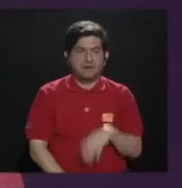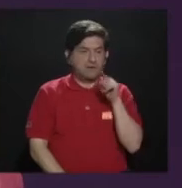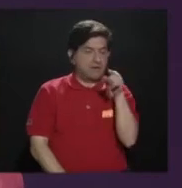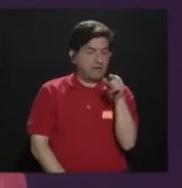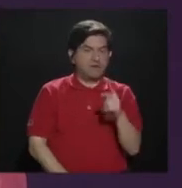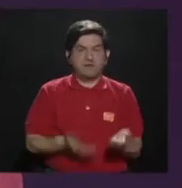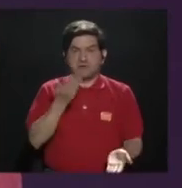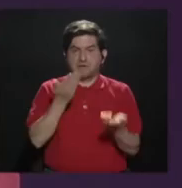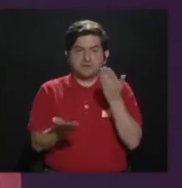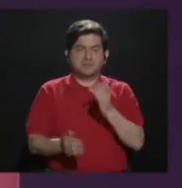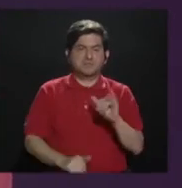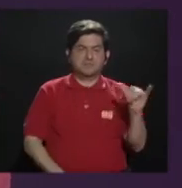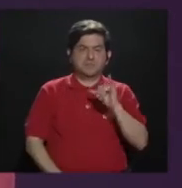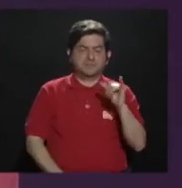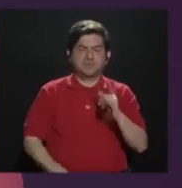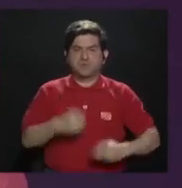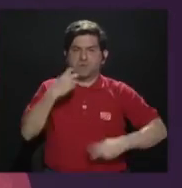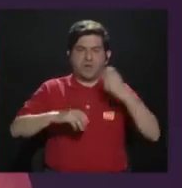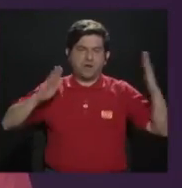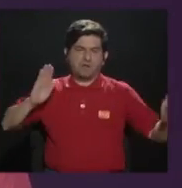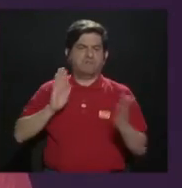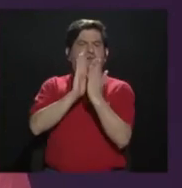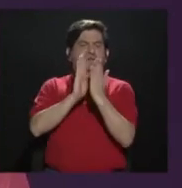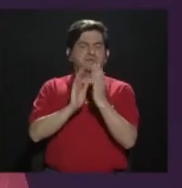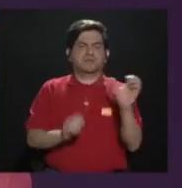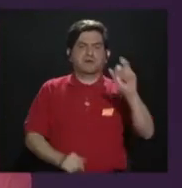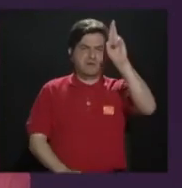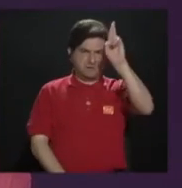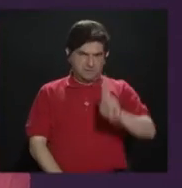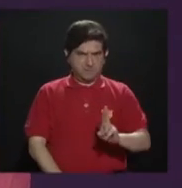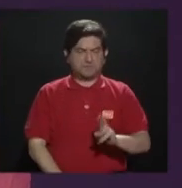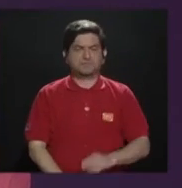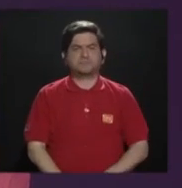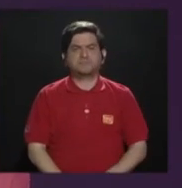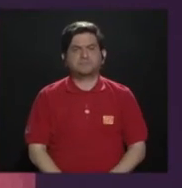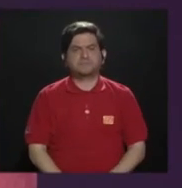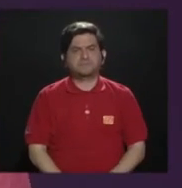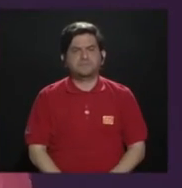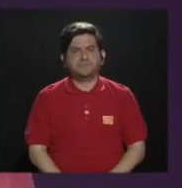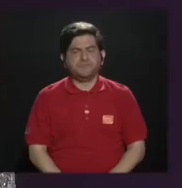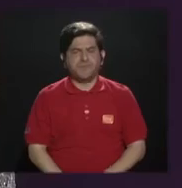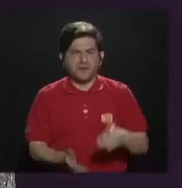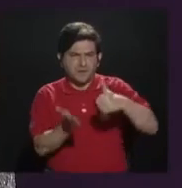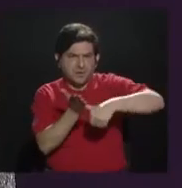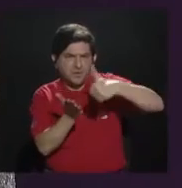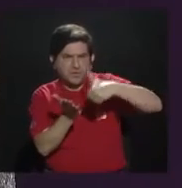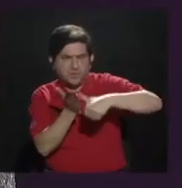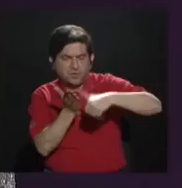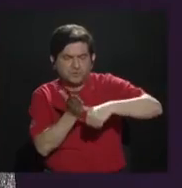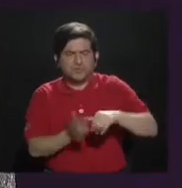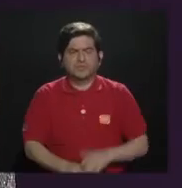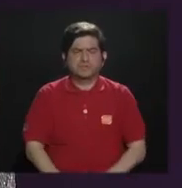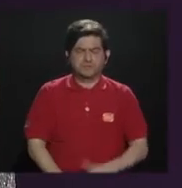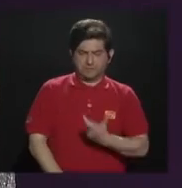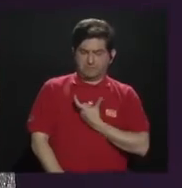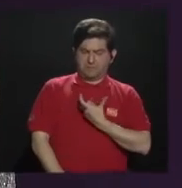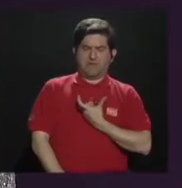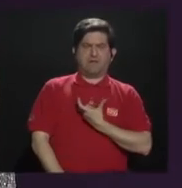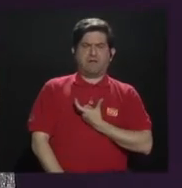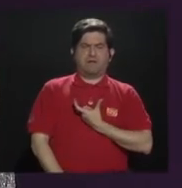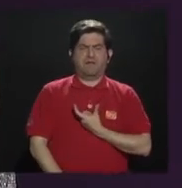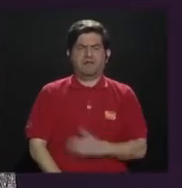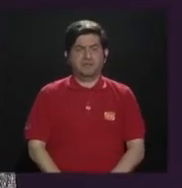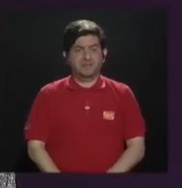enfrentando con los mismos problemas? En el caso de Costa Rica, la elección de alcaldes realmente